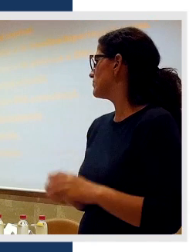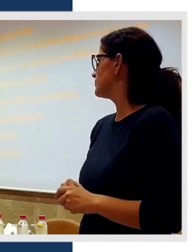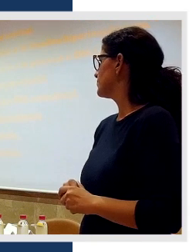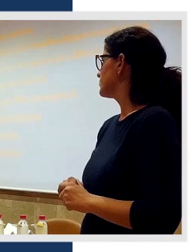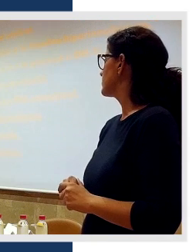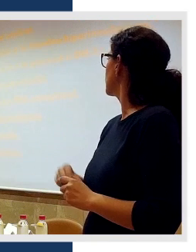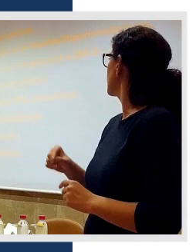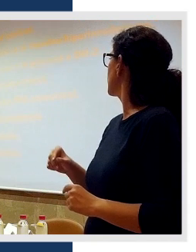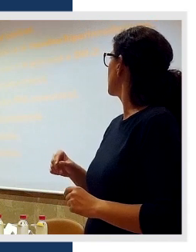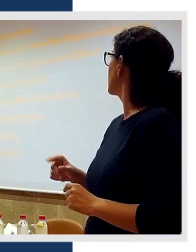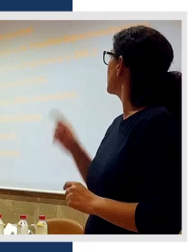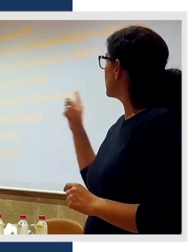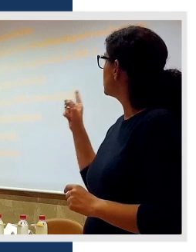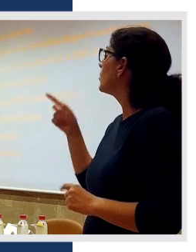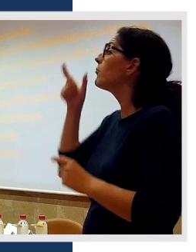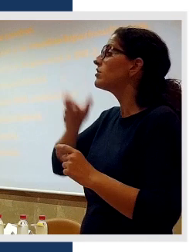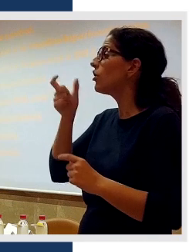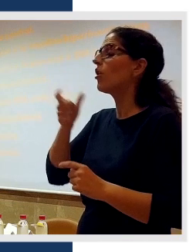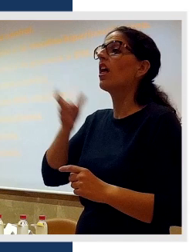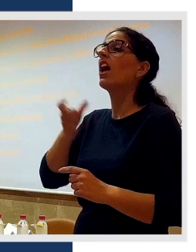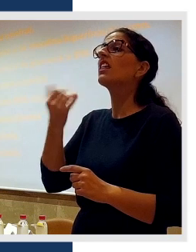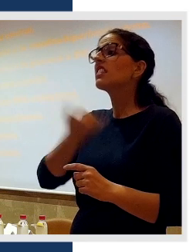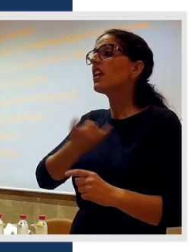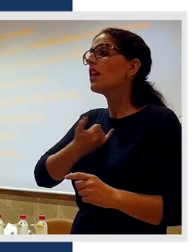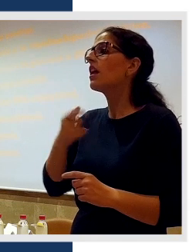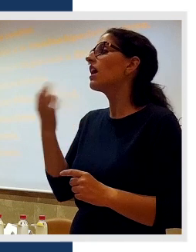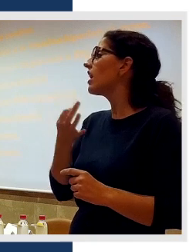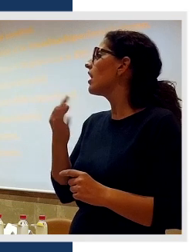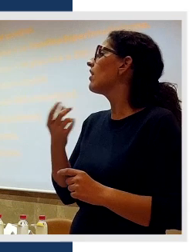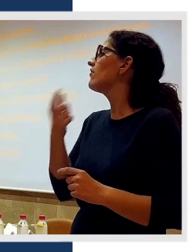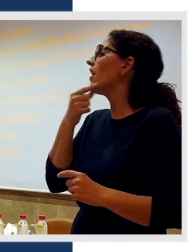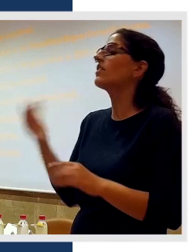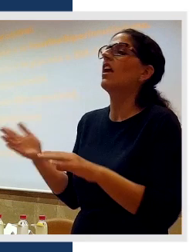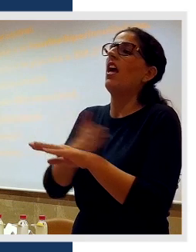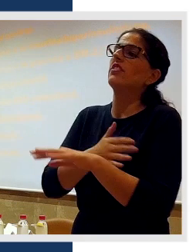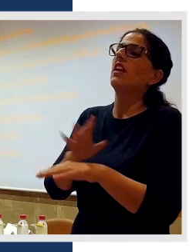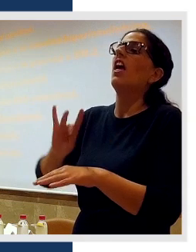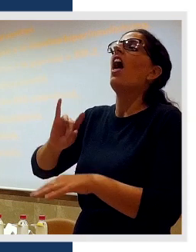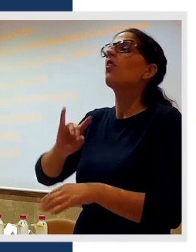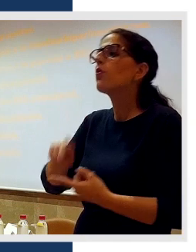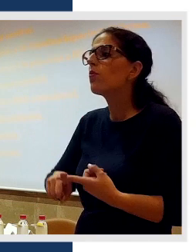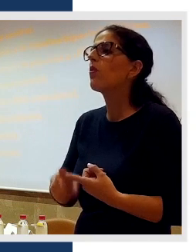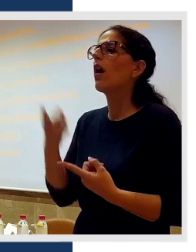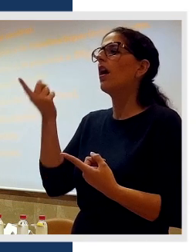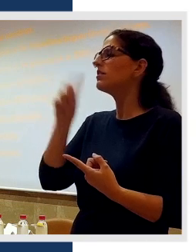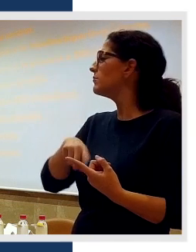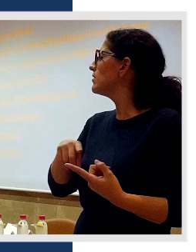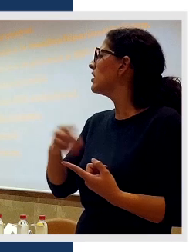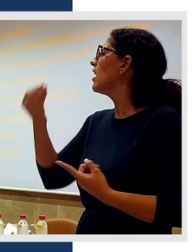El síndrome metabólico, las personas que lo tienen, pues tienen un desarrollo precoz de diabetes, intolerancia a los hidratos de